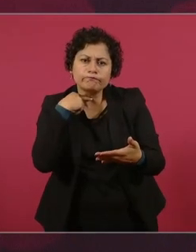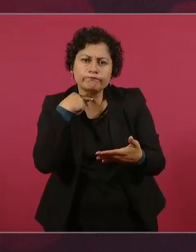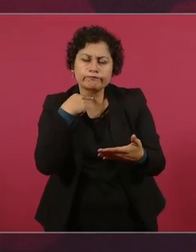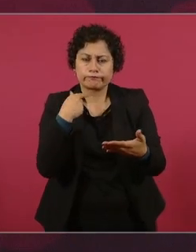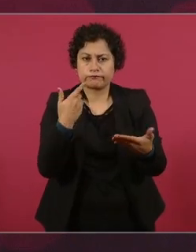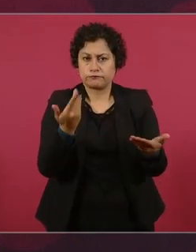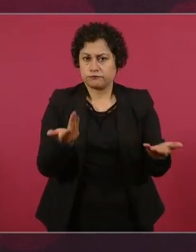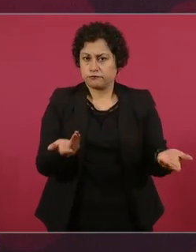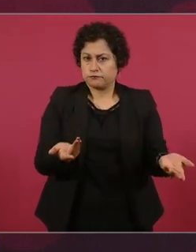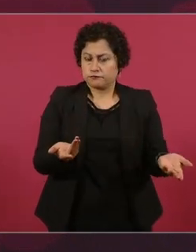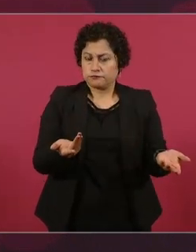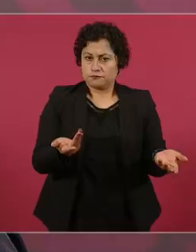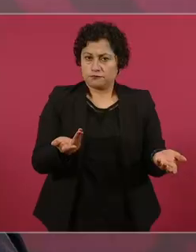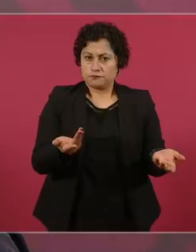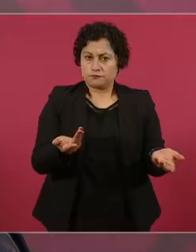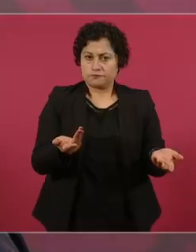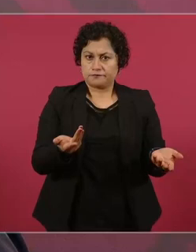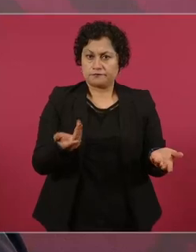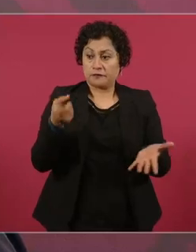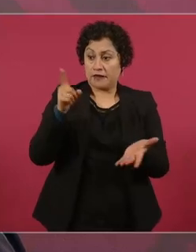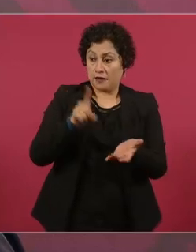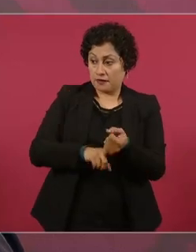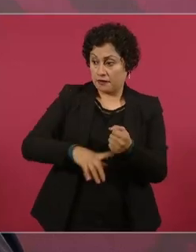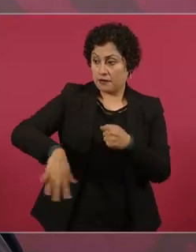Y no había abasto.